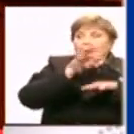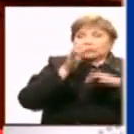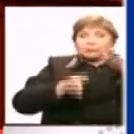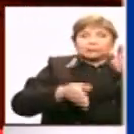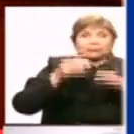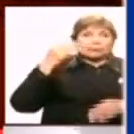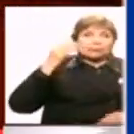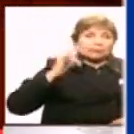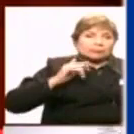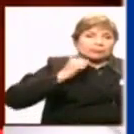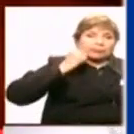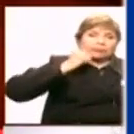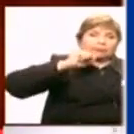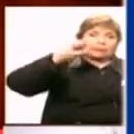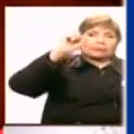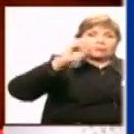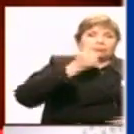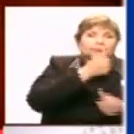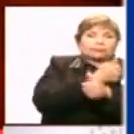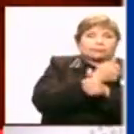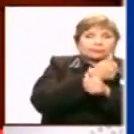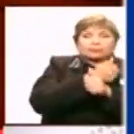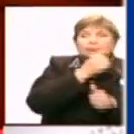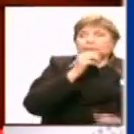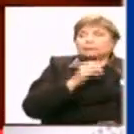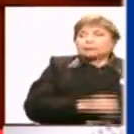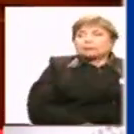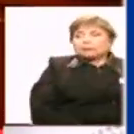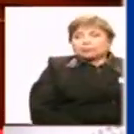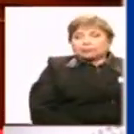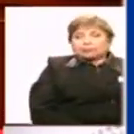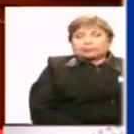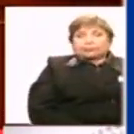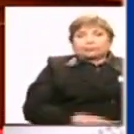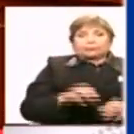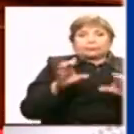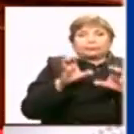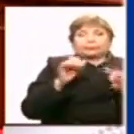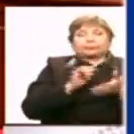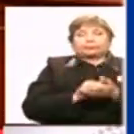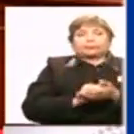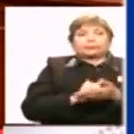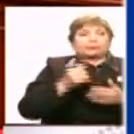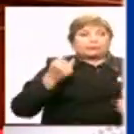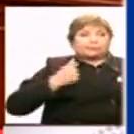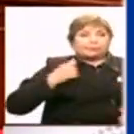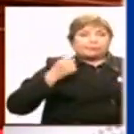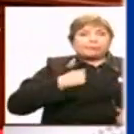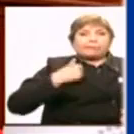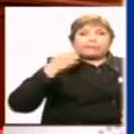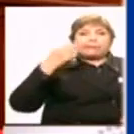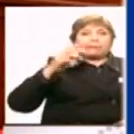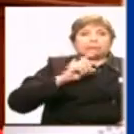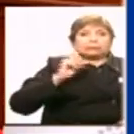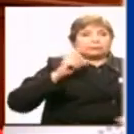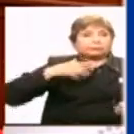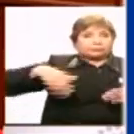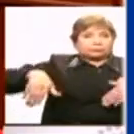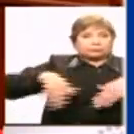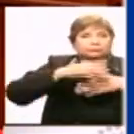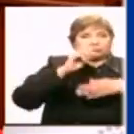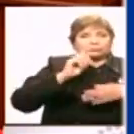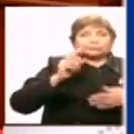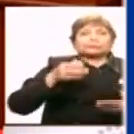es necesario para todas las regiones del país. Y número tres, la educación. Nosotros queremos que los niños vuelvan al colegio sin tener el riesgo pues de